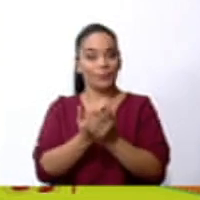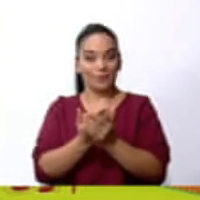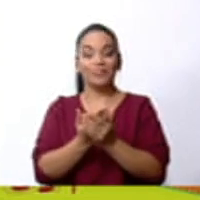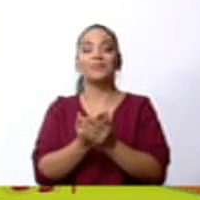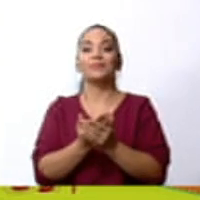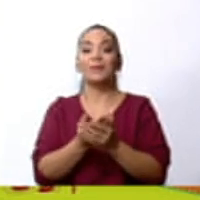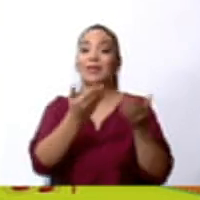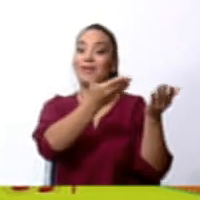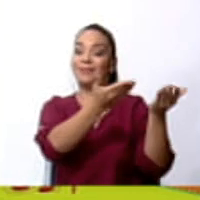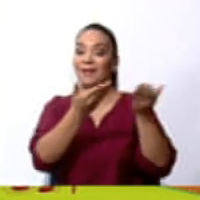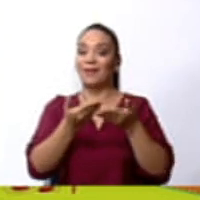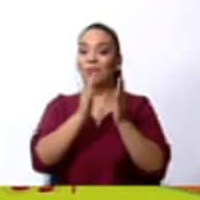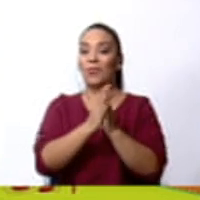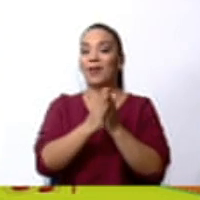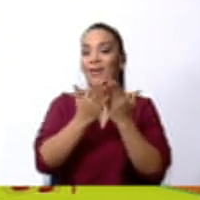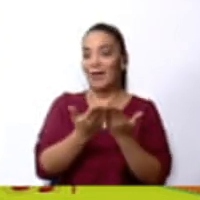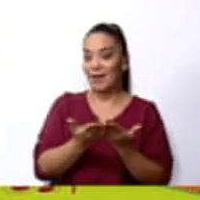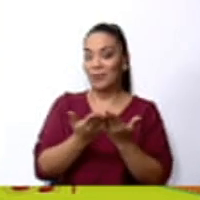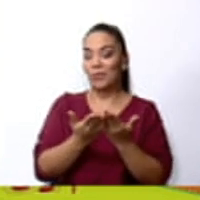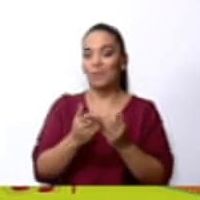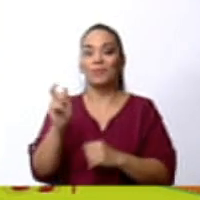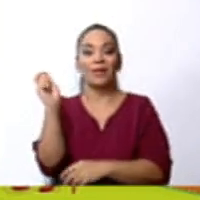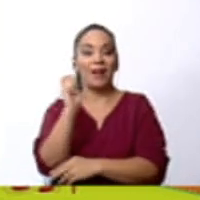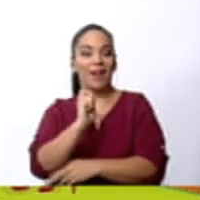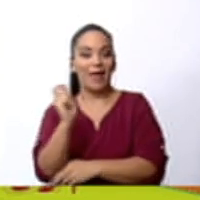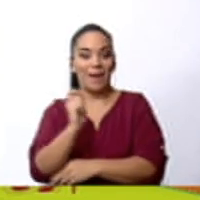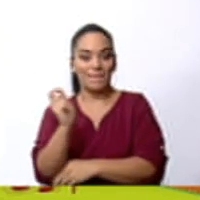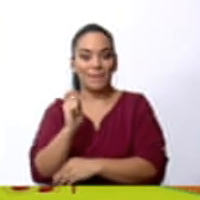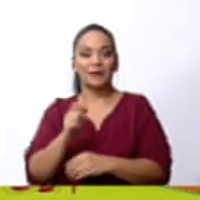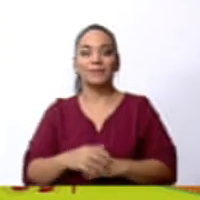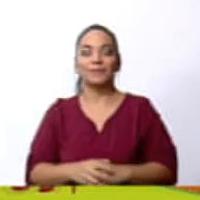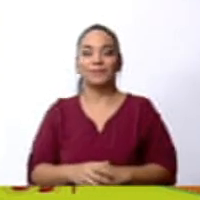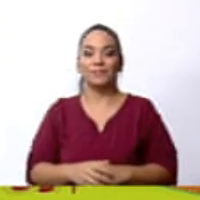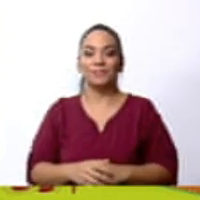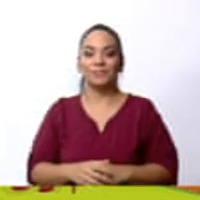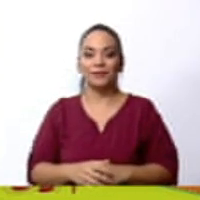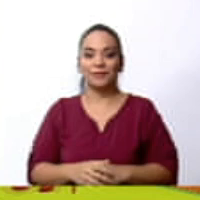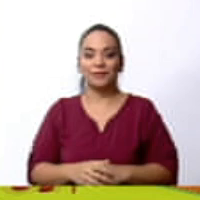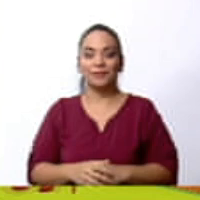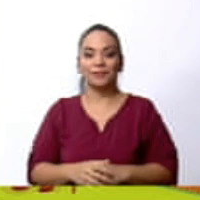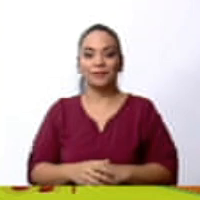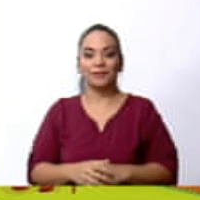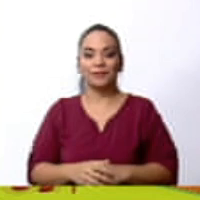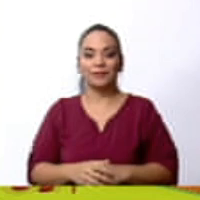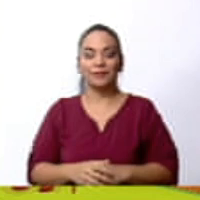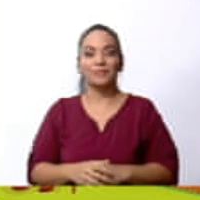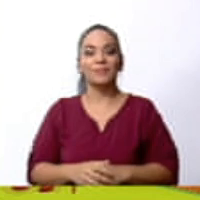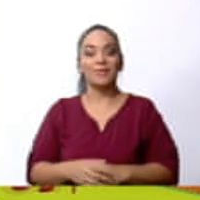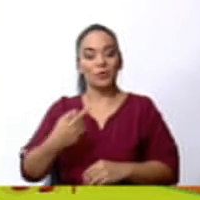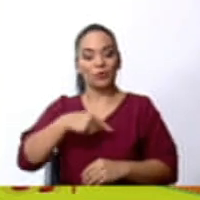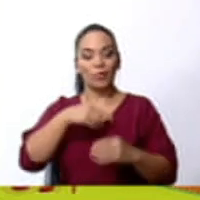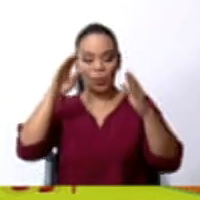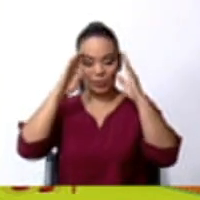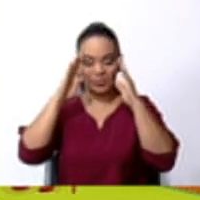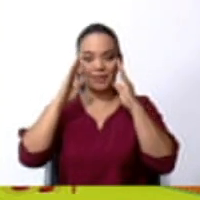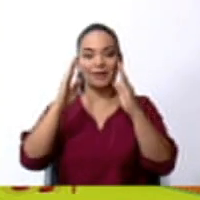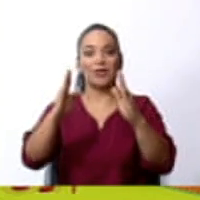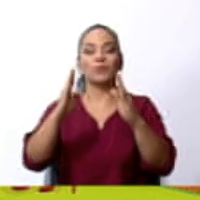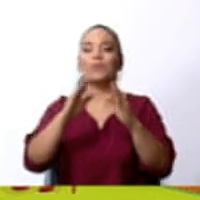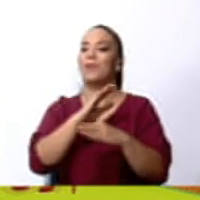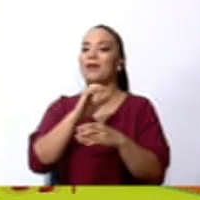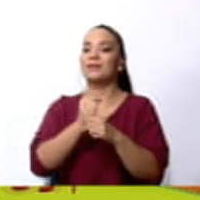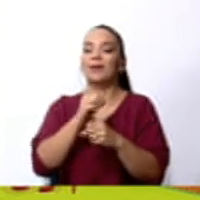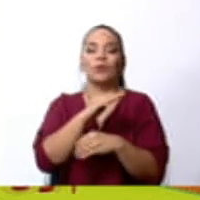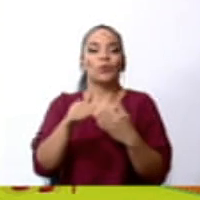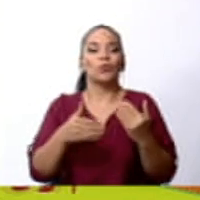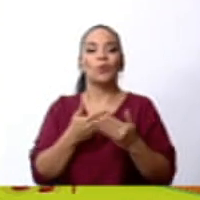a ir a traer nuestro cuaderno, el lápiz y vamos a concentrarnos para poder realizar